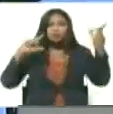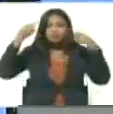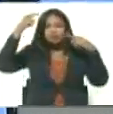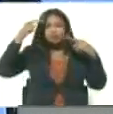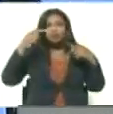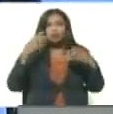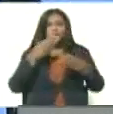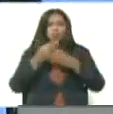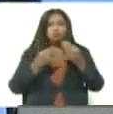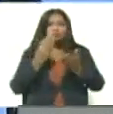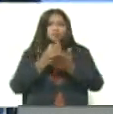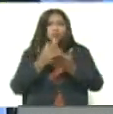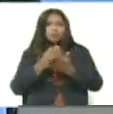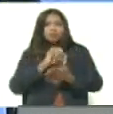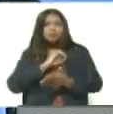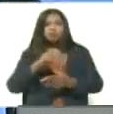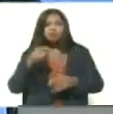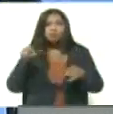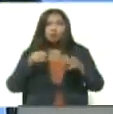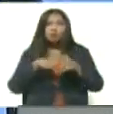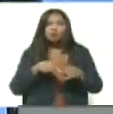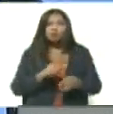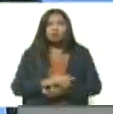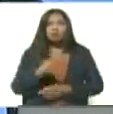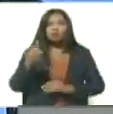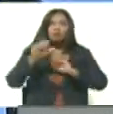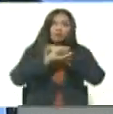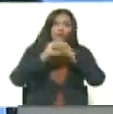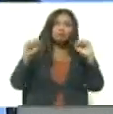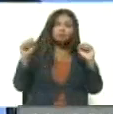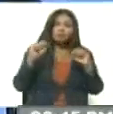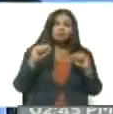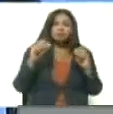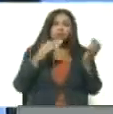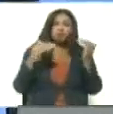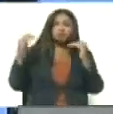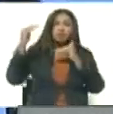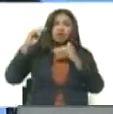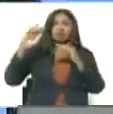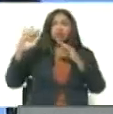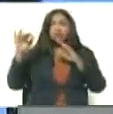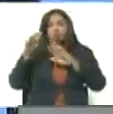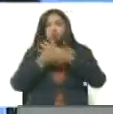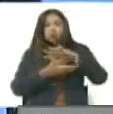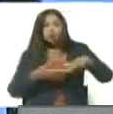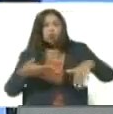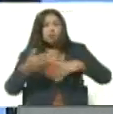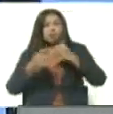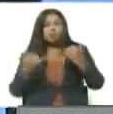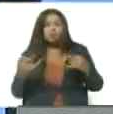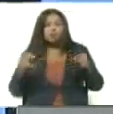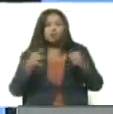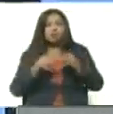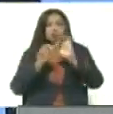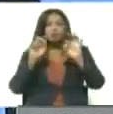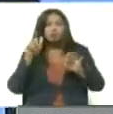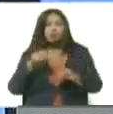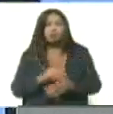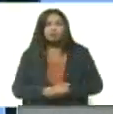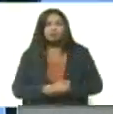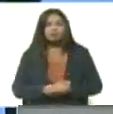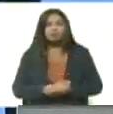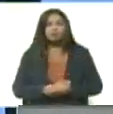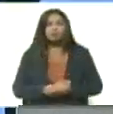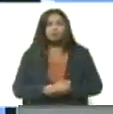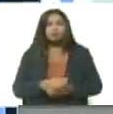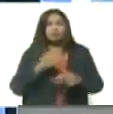como lo son ustedes. Hubiese sido imposible superar esas tormentas si no hubiese sido por el trabajo